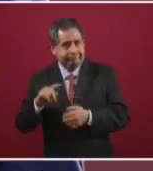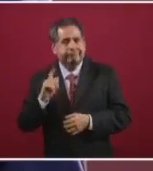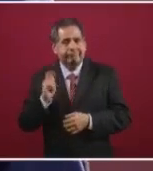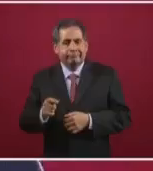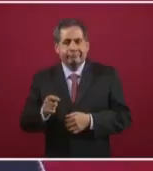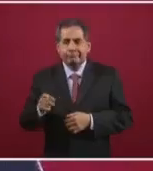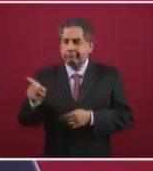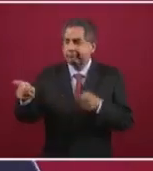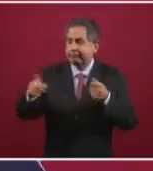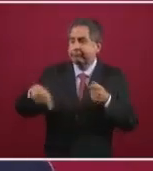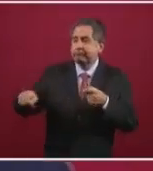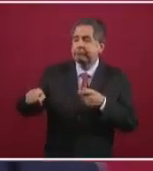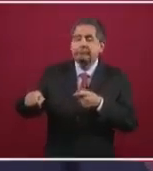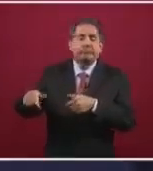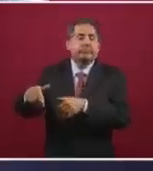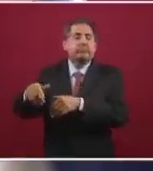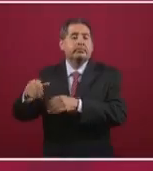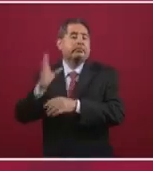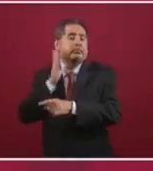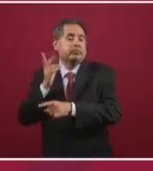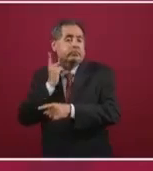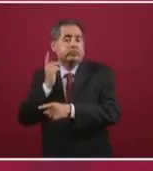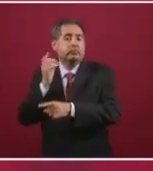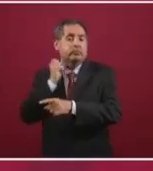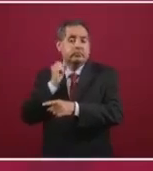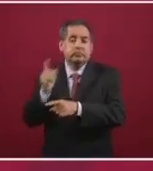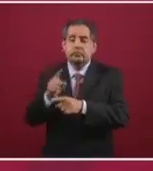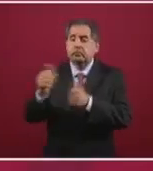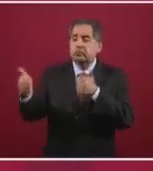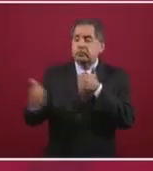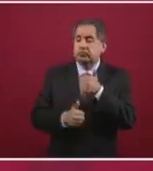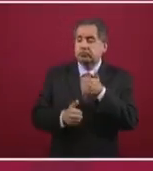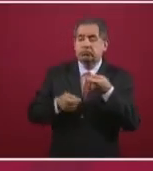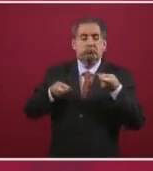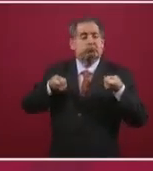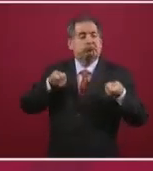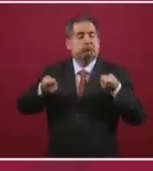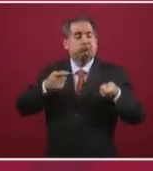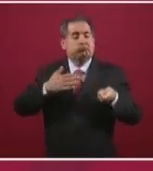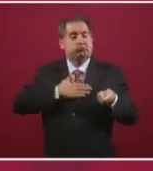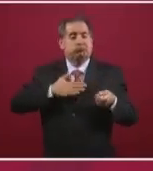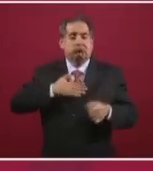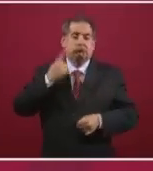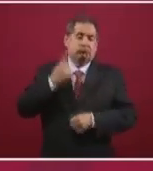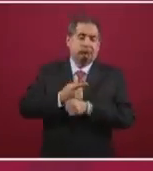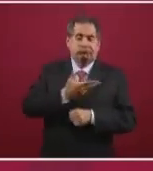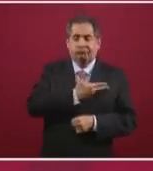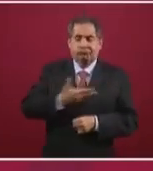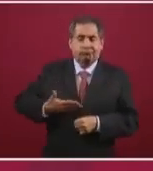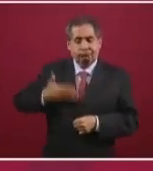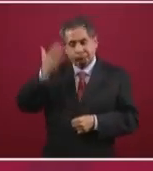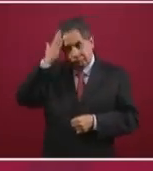tanto el poder legislativo como el poder judicial estaban subordinados